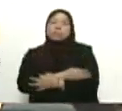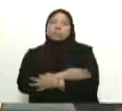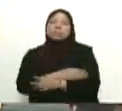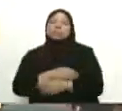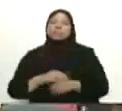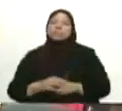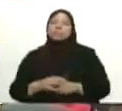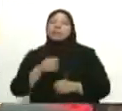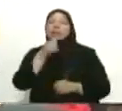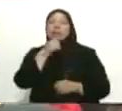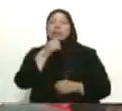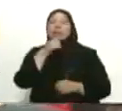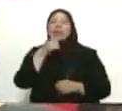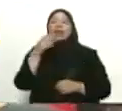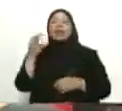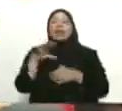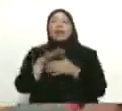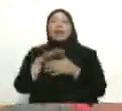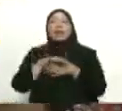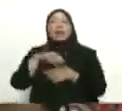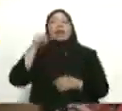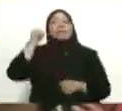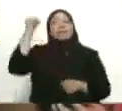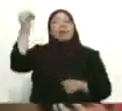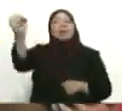quiénes van para el mazo el miércoles